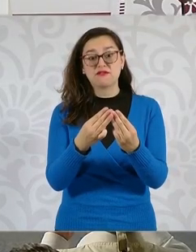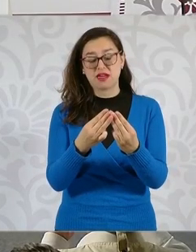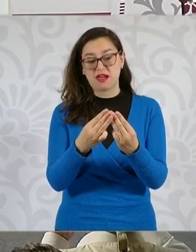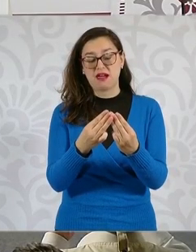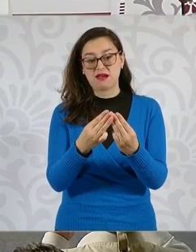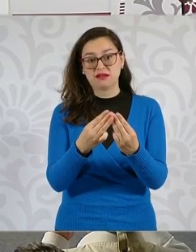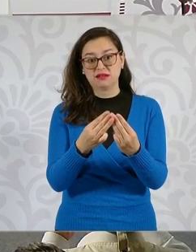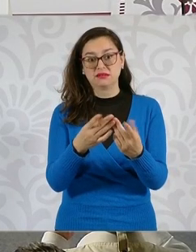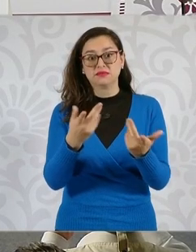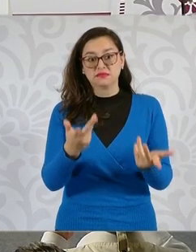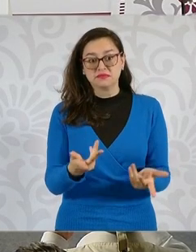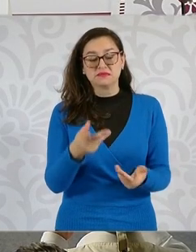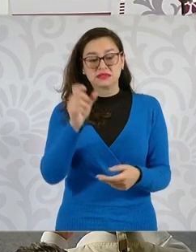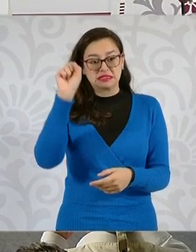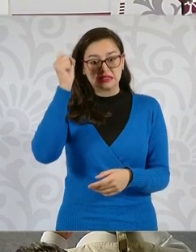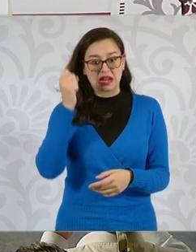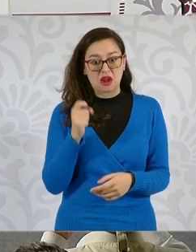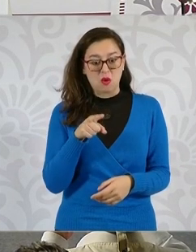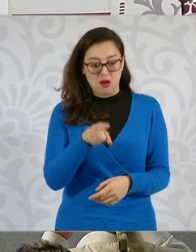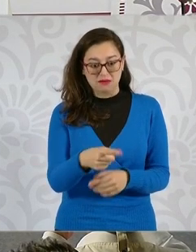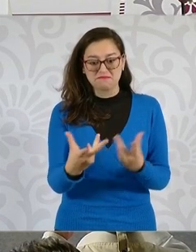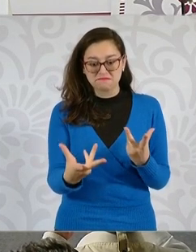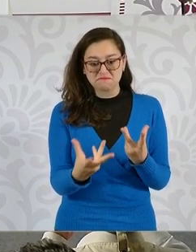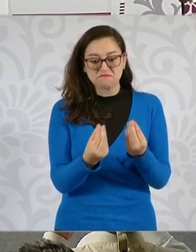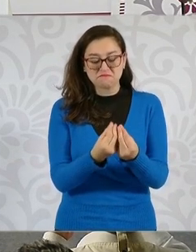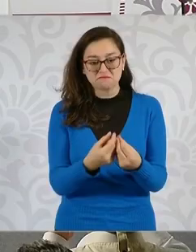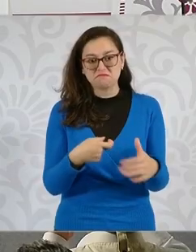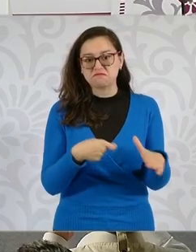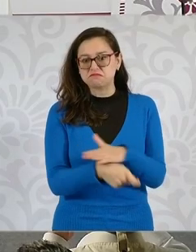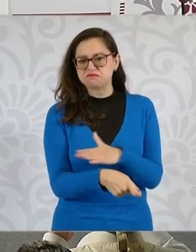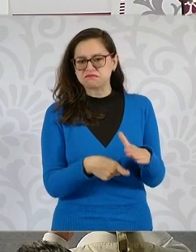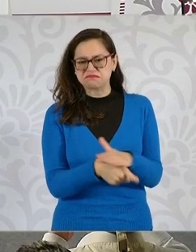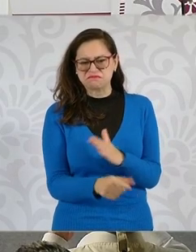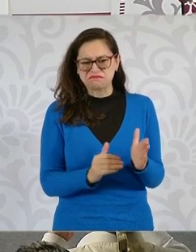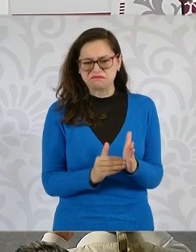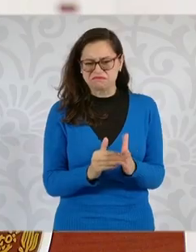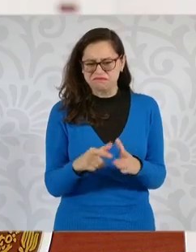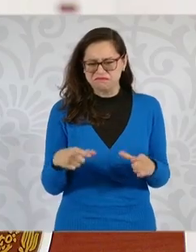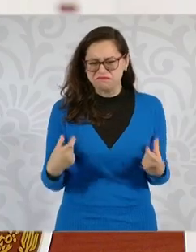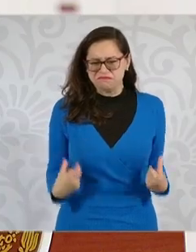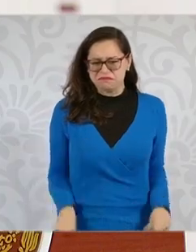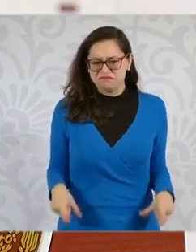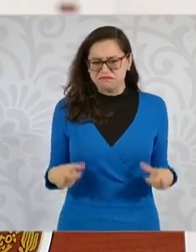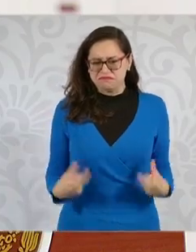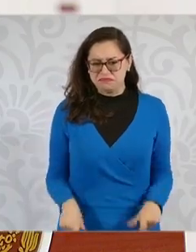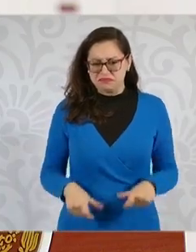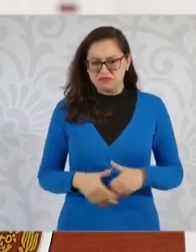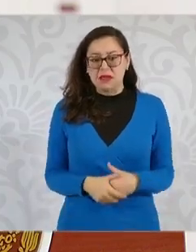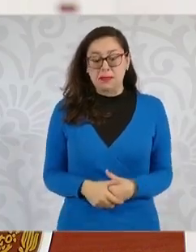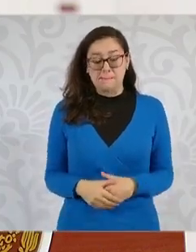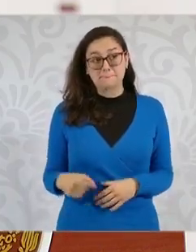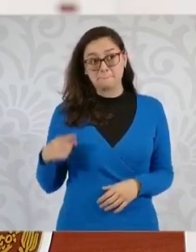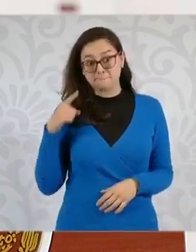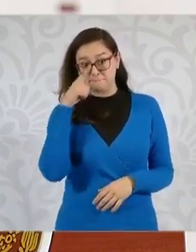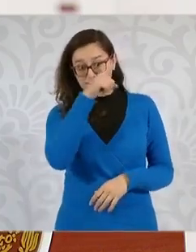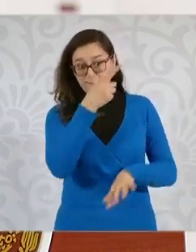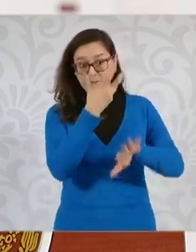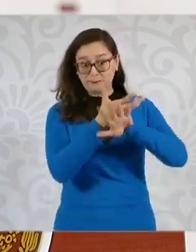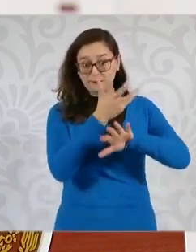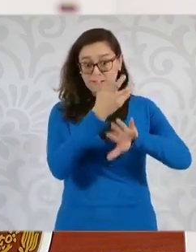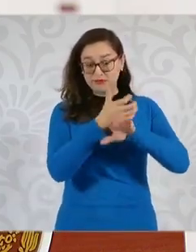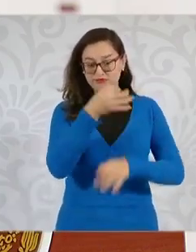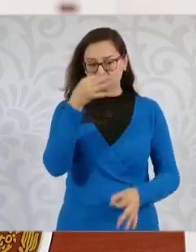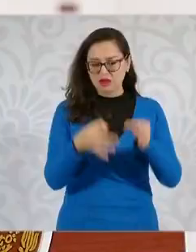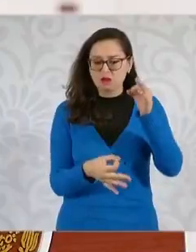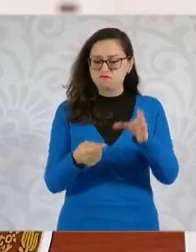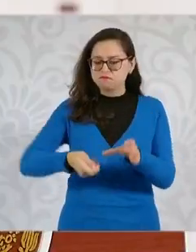recordar que el juez de distrito de Estados Unidos, Brian Cogan, lo condenó a 38 años de